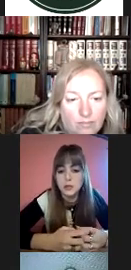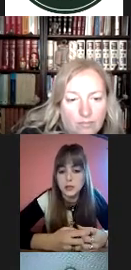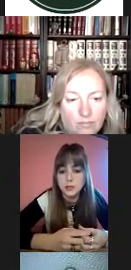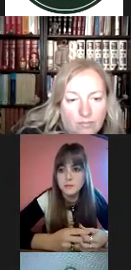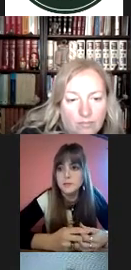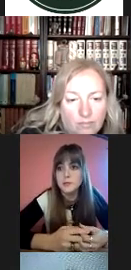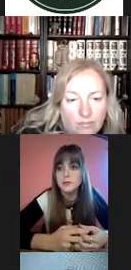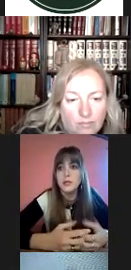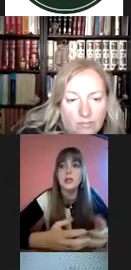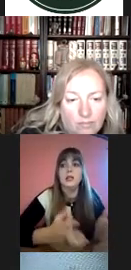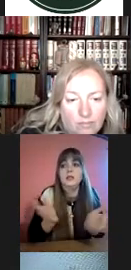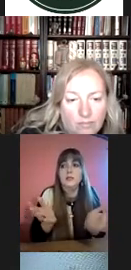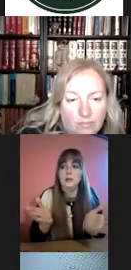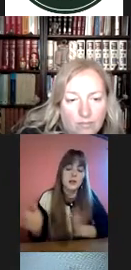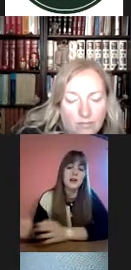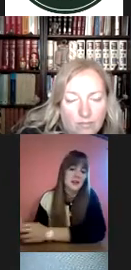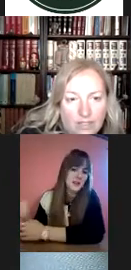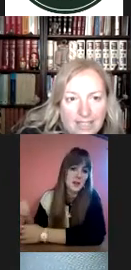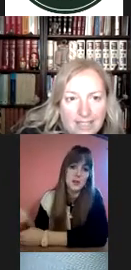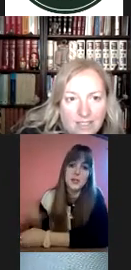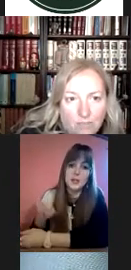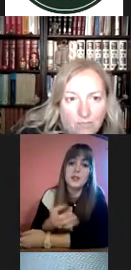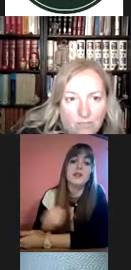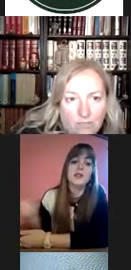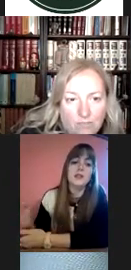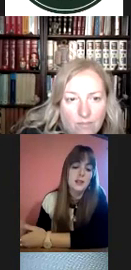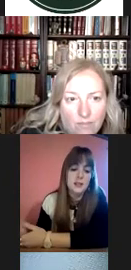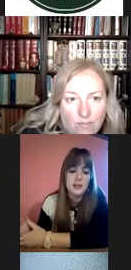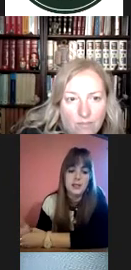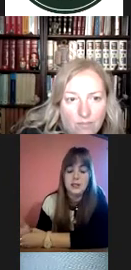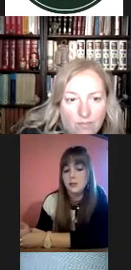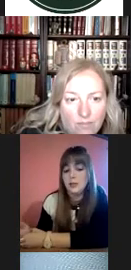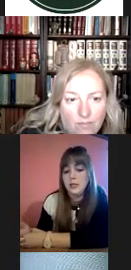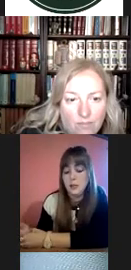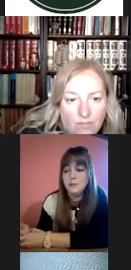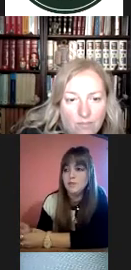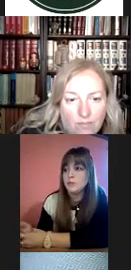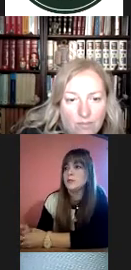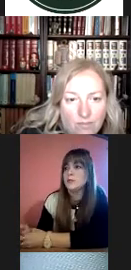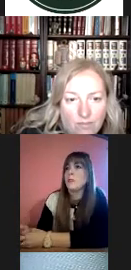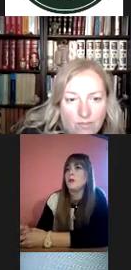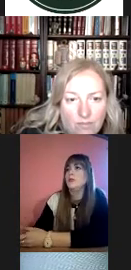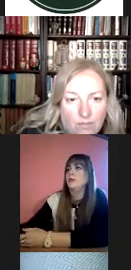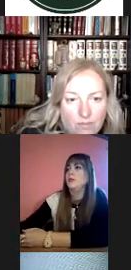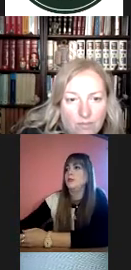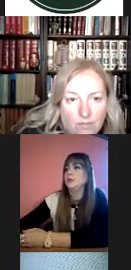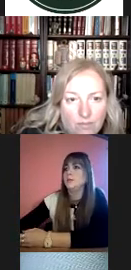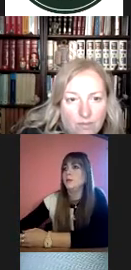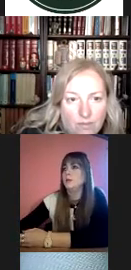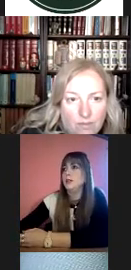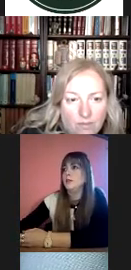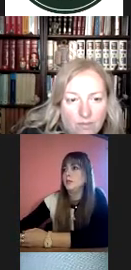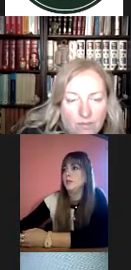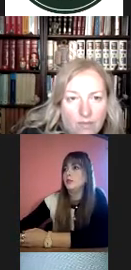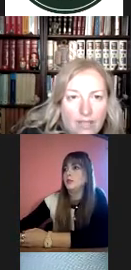realmente importante, para que la gente sepa que hay un proyecto que está tratando este tema. No lo puedo mostrar,